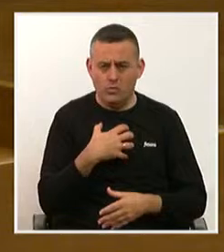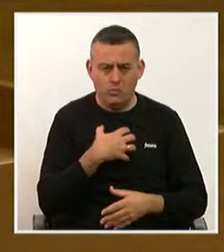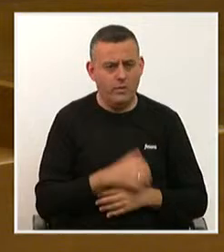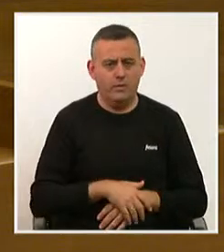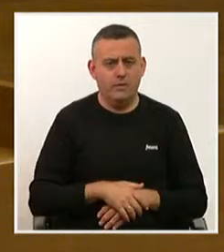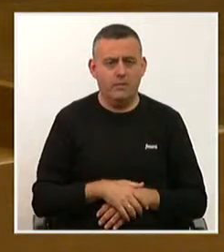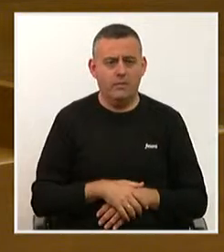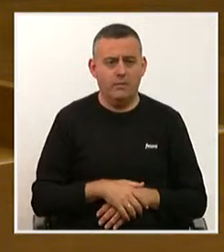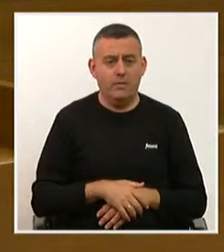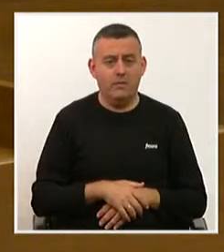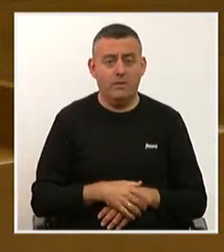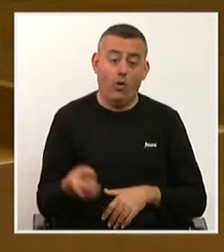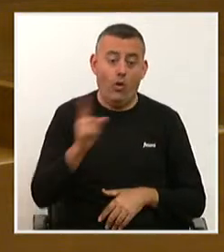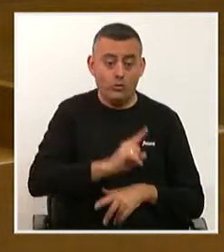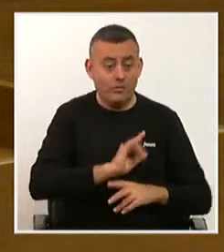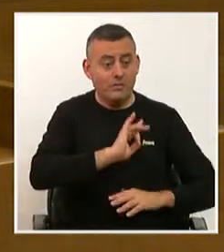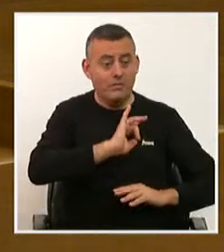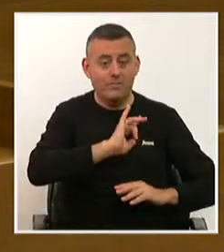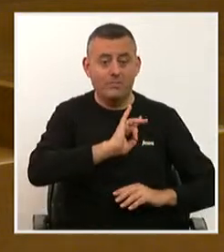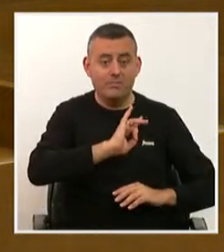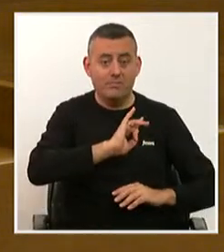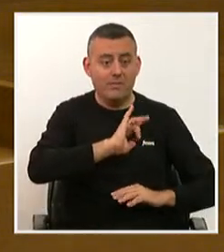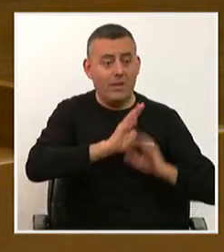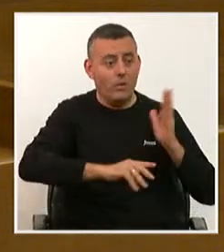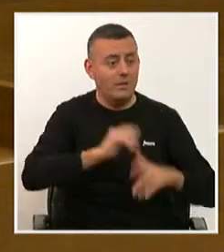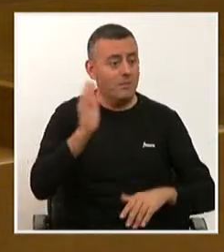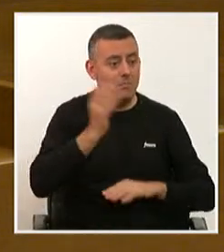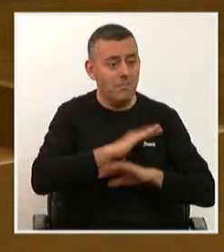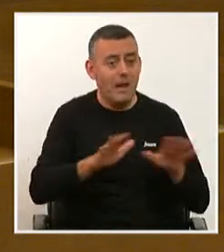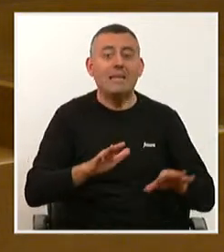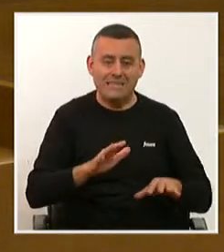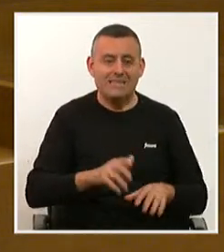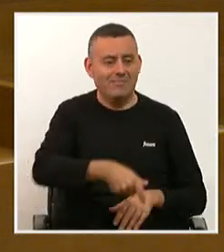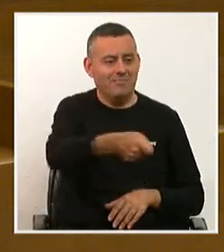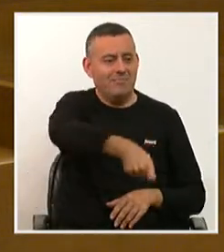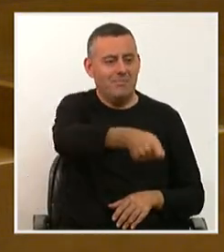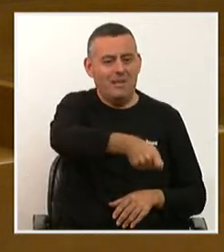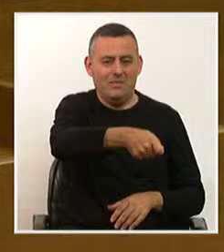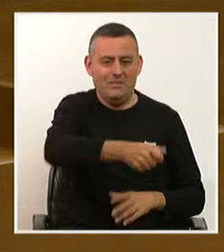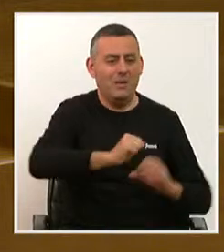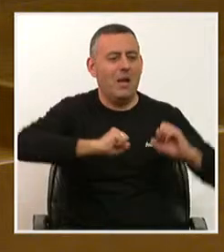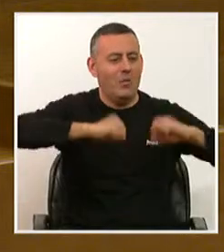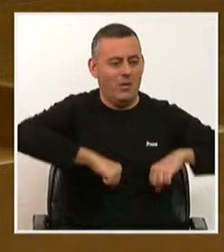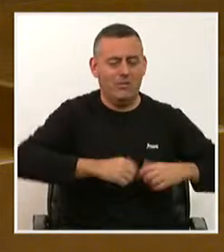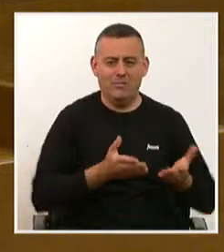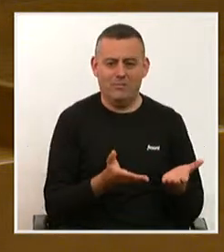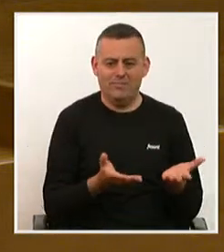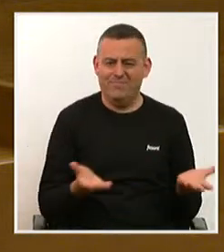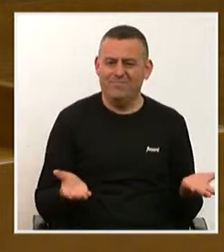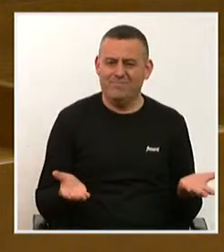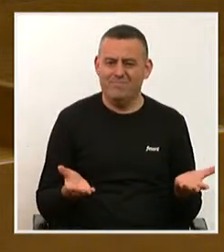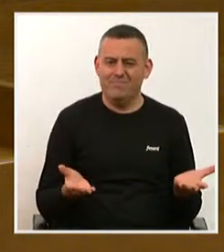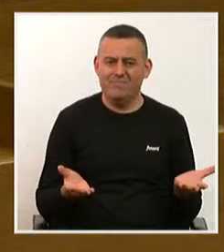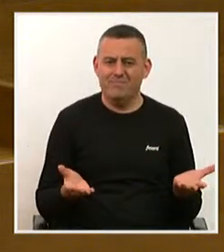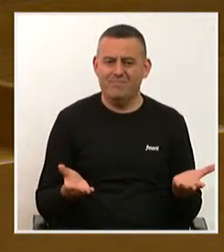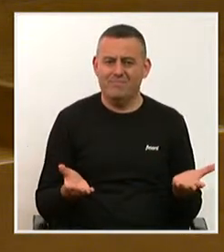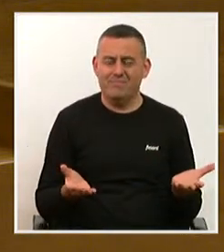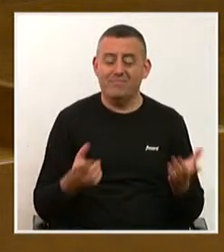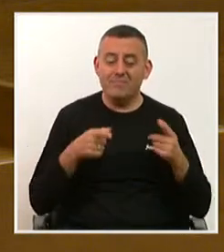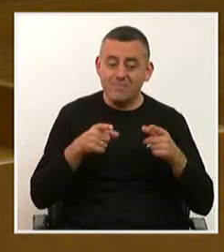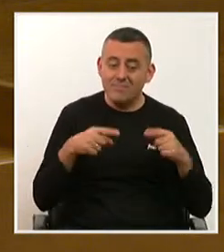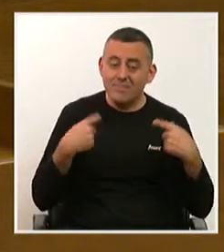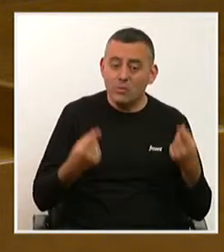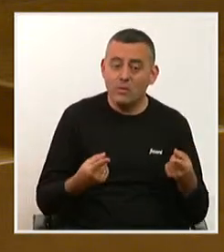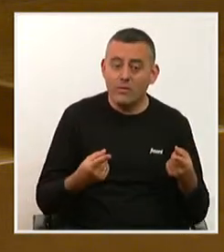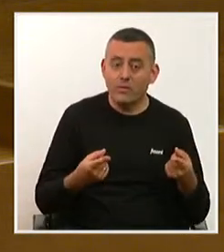delincuentes se les da la mano y se sienta con ellos a pactar miren todo esto supone un auténtico perjuicio para nuestra agricultura sobre